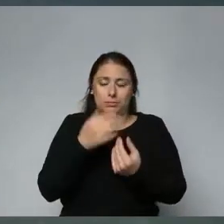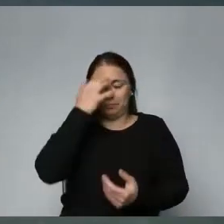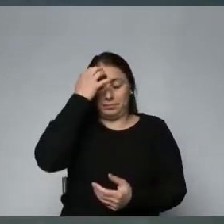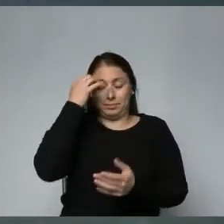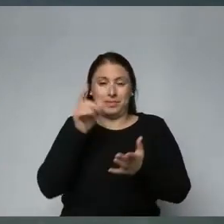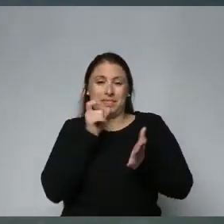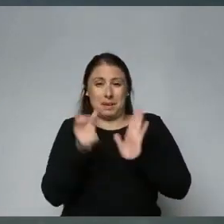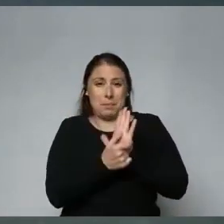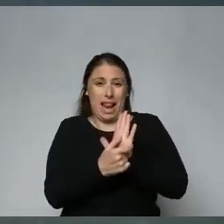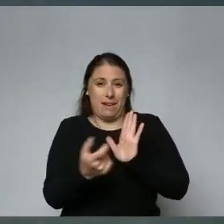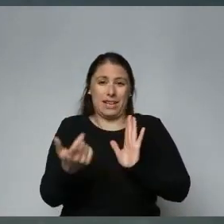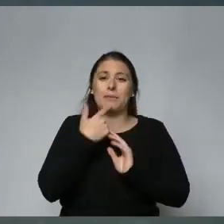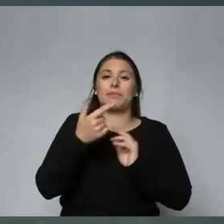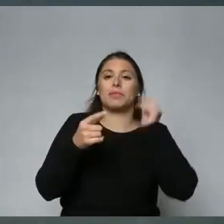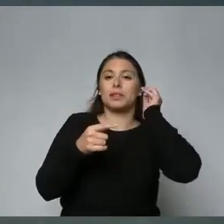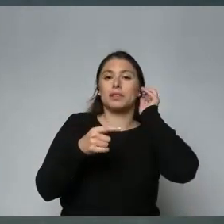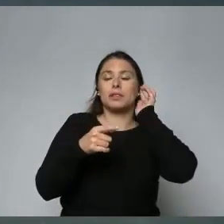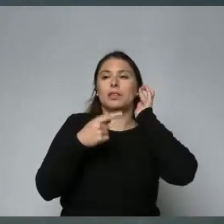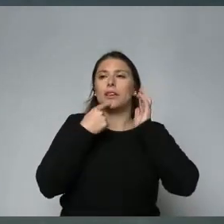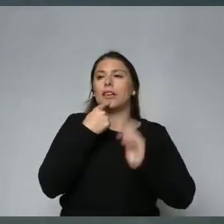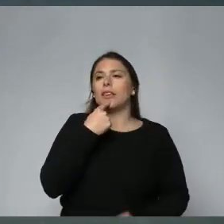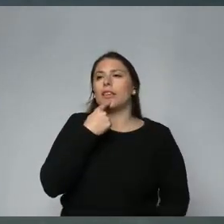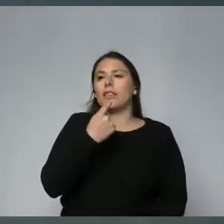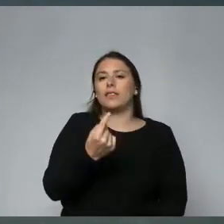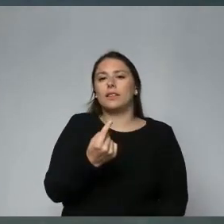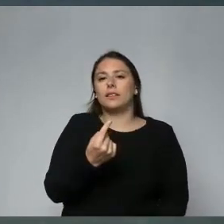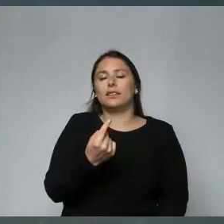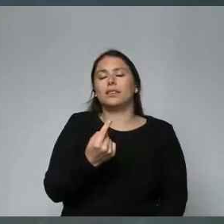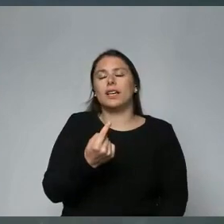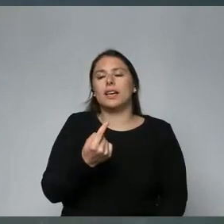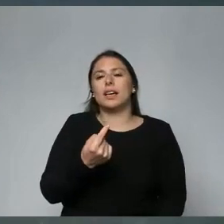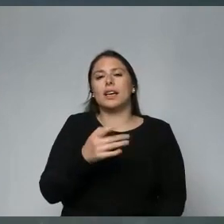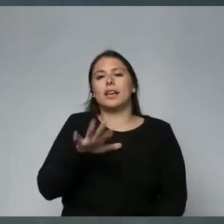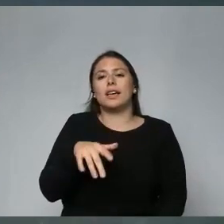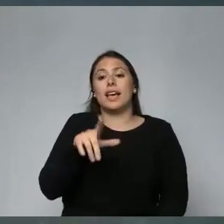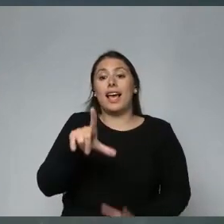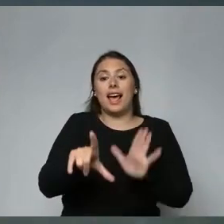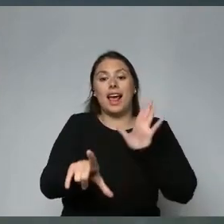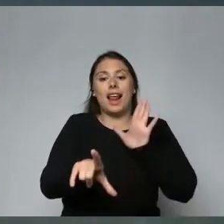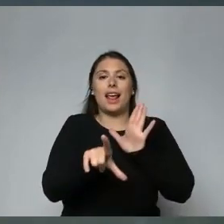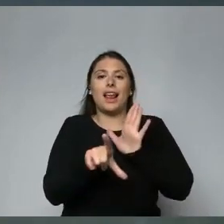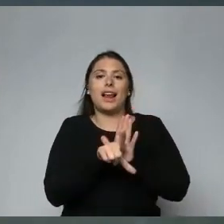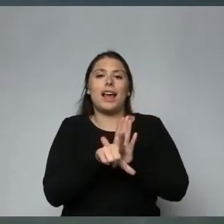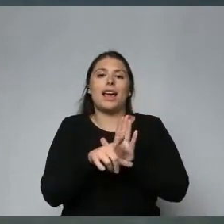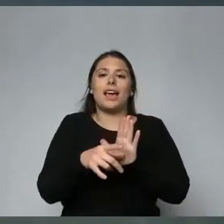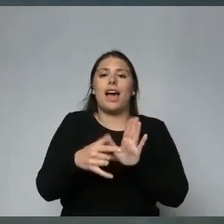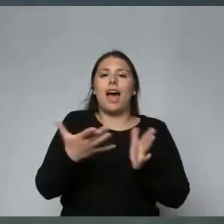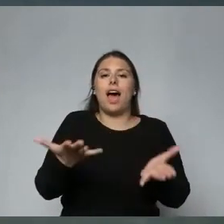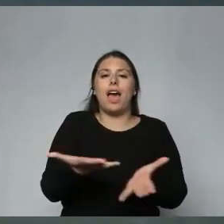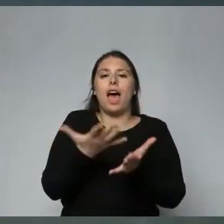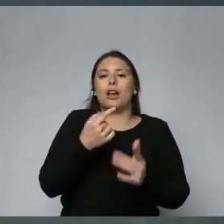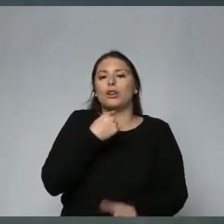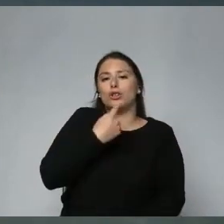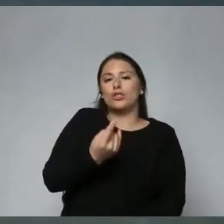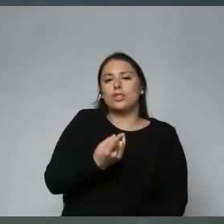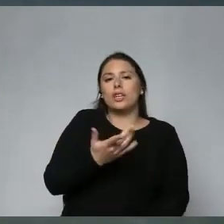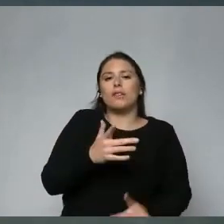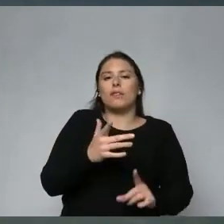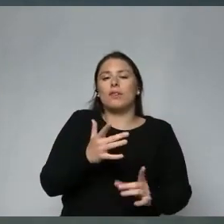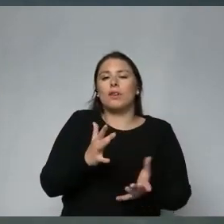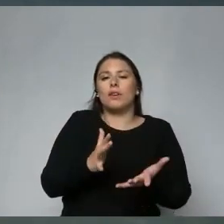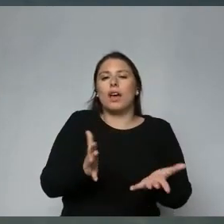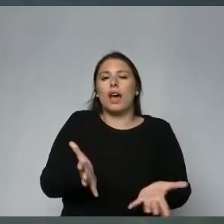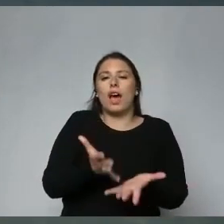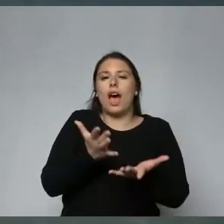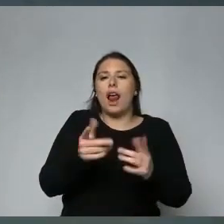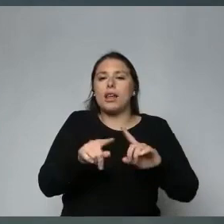Y habla de todas esas cosas como que esa ley tiene alguna función en relación a eso y